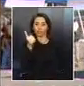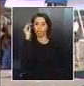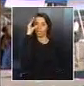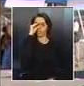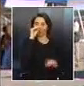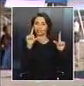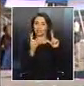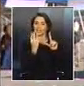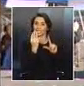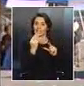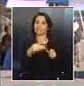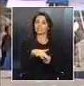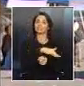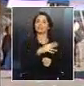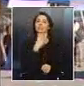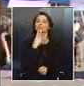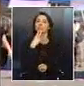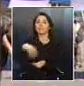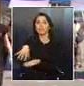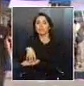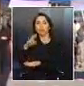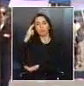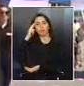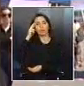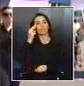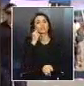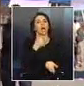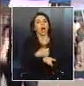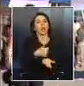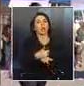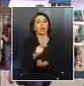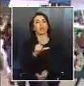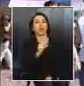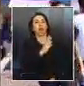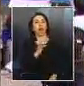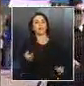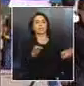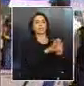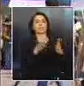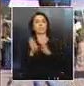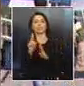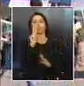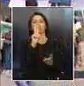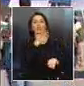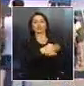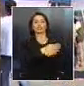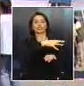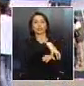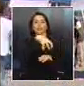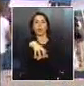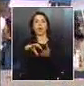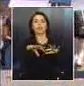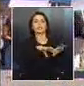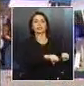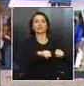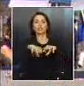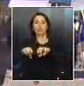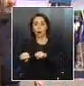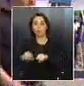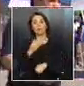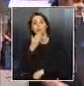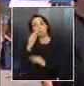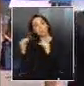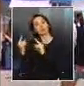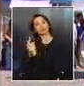tele13 la situación que se vivió en la comuna de Providencia el alcalde cristián lav decidió cerrar dos colegios que se encontraban en toma y también estuvimos